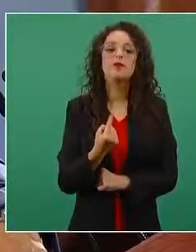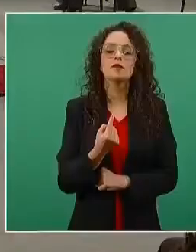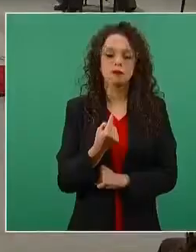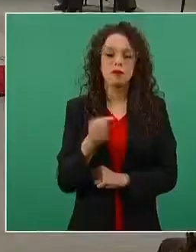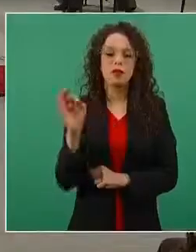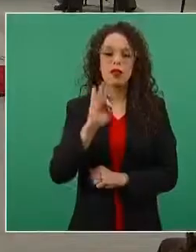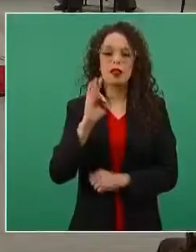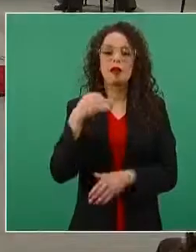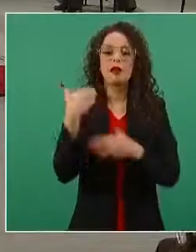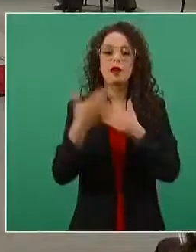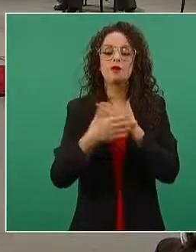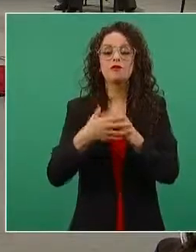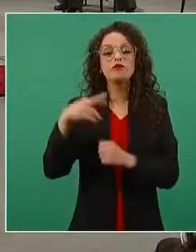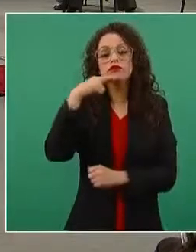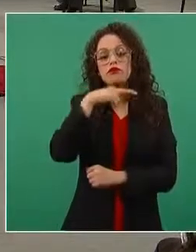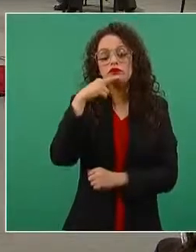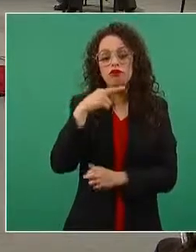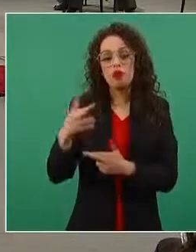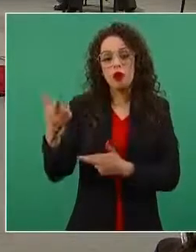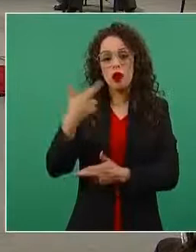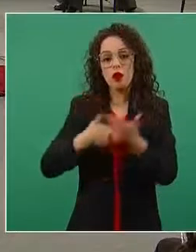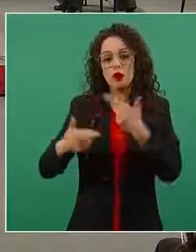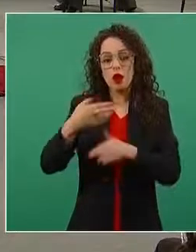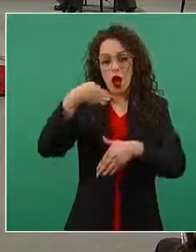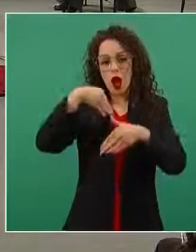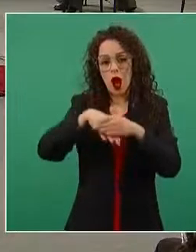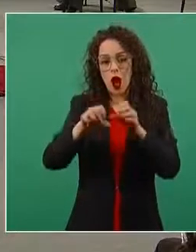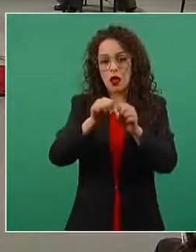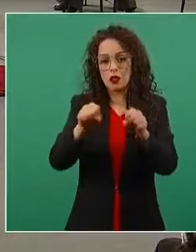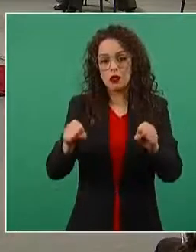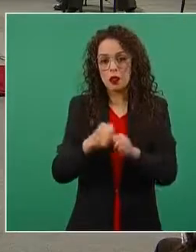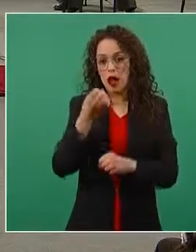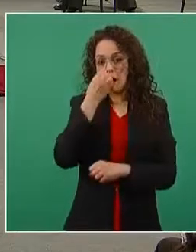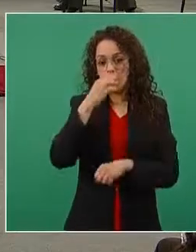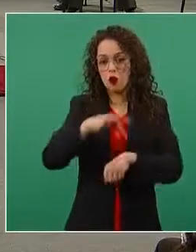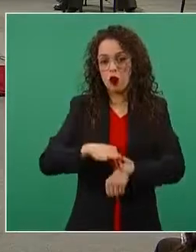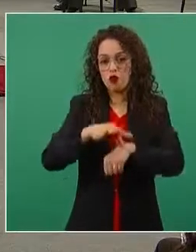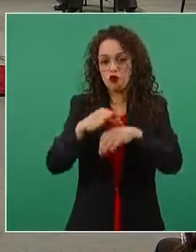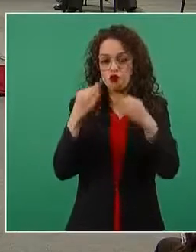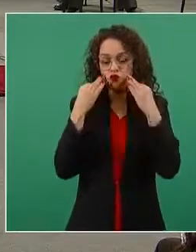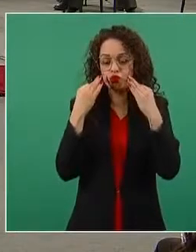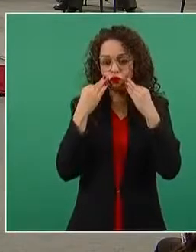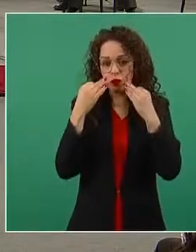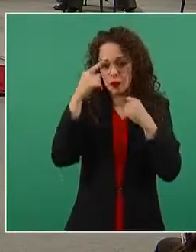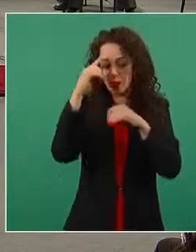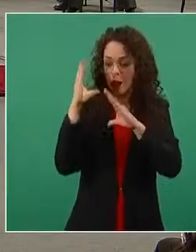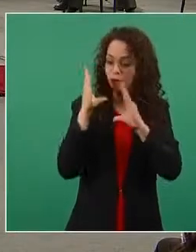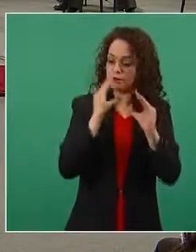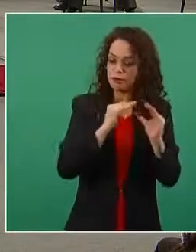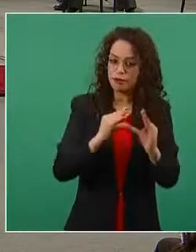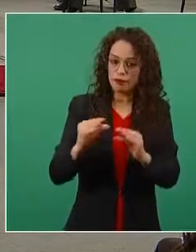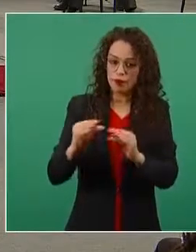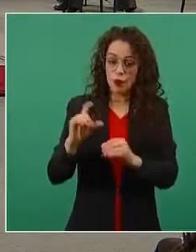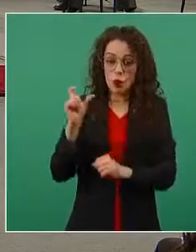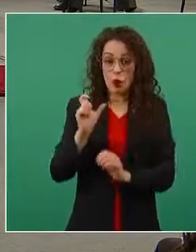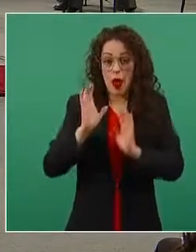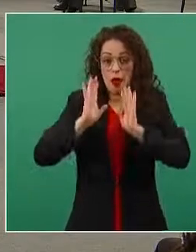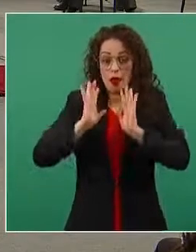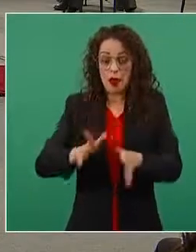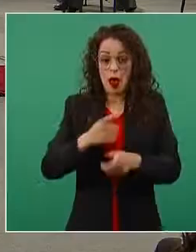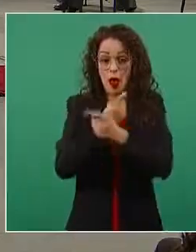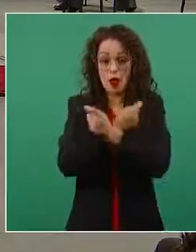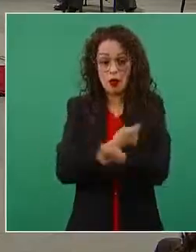a clases presenciales. Una vez que se vacunen las maestras,